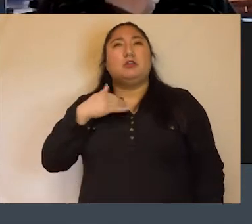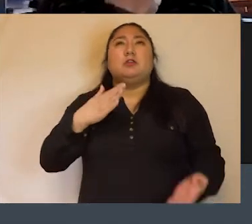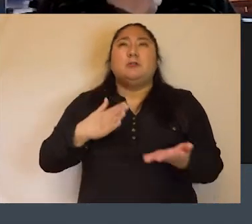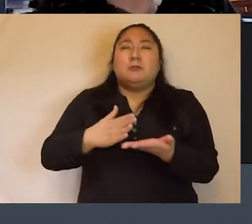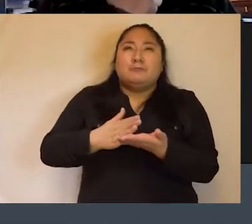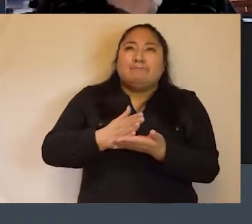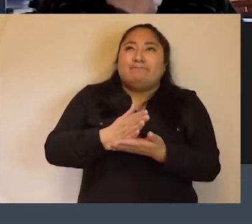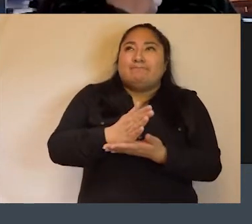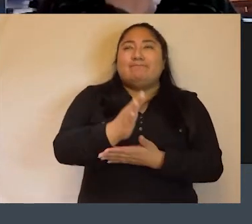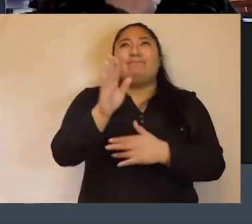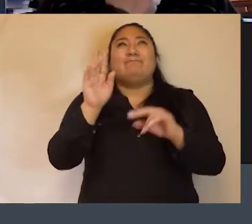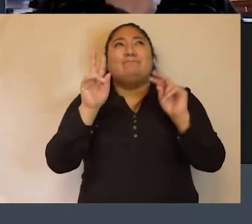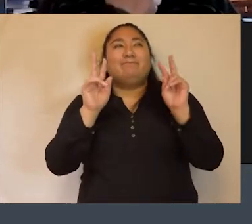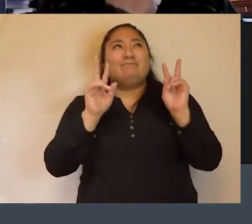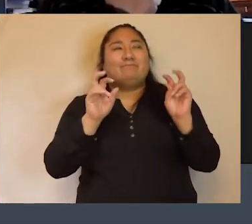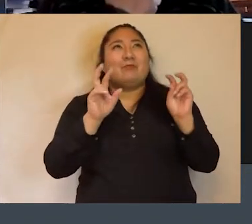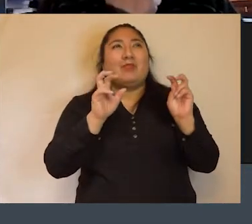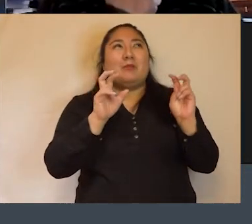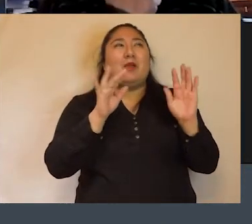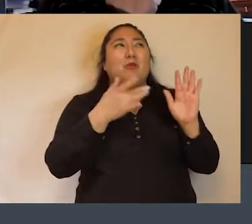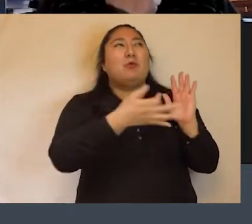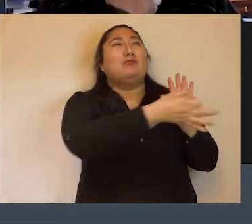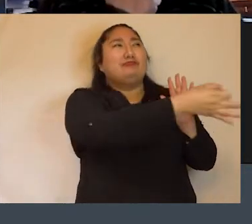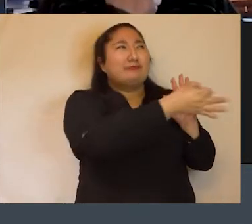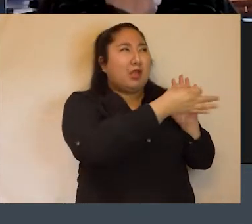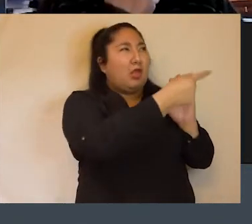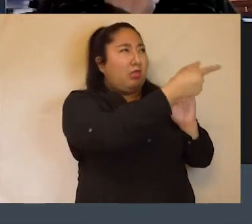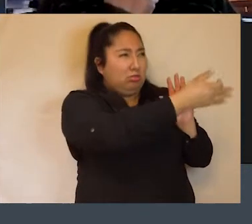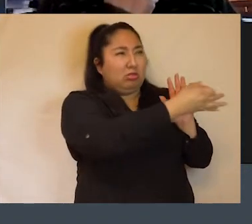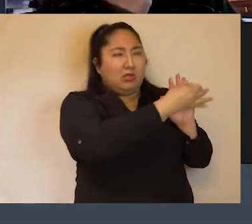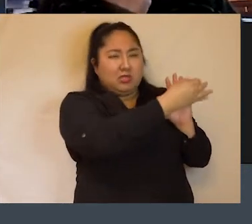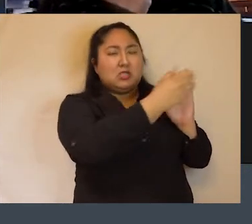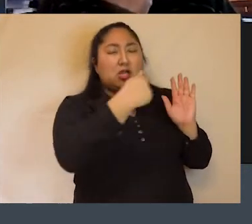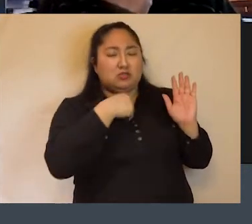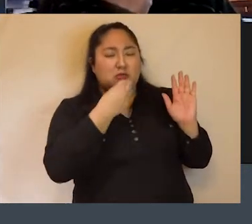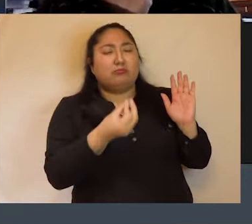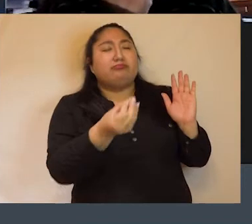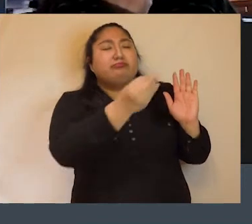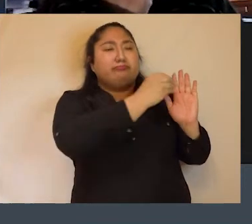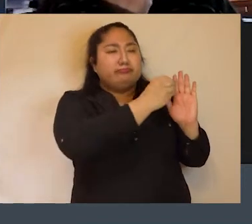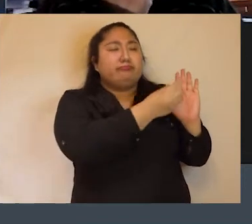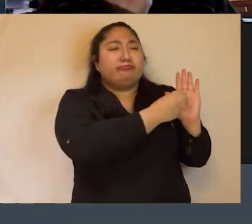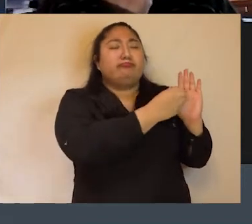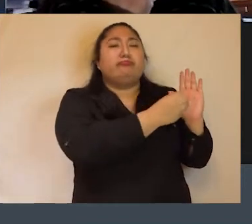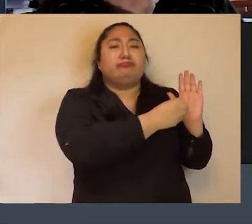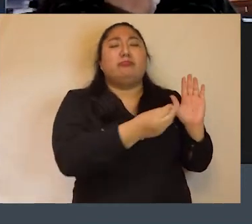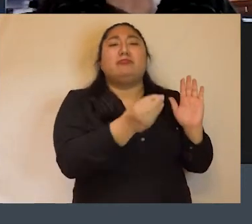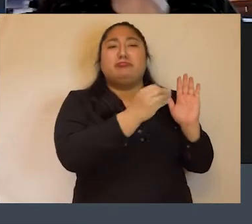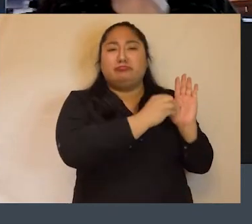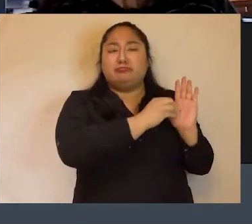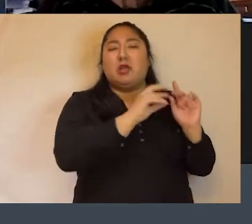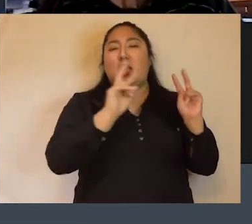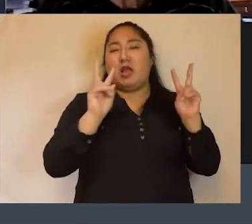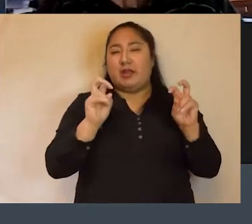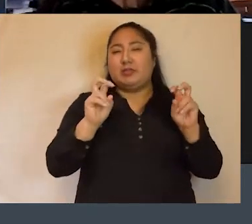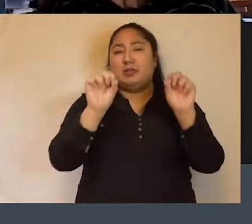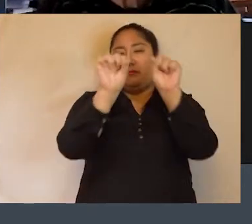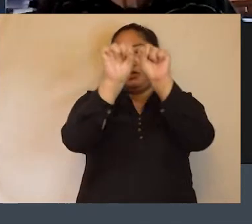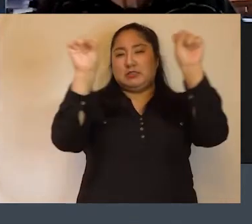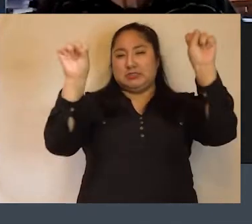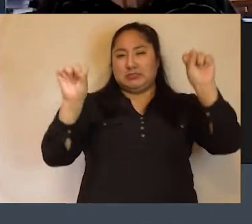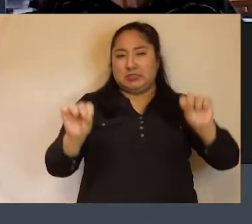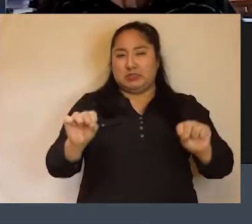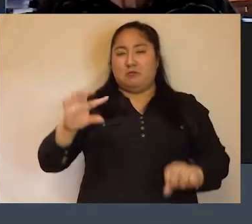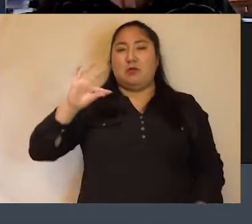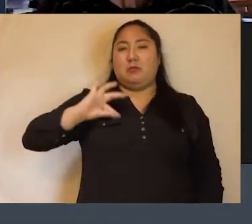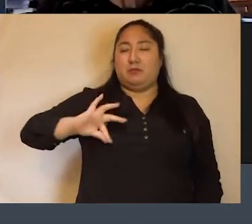Yo voy a partir en términos de complementar algunos elementos que entregó nuestro prorector en términos de